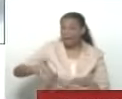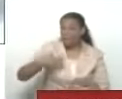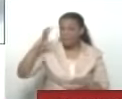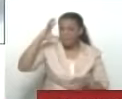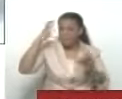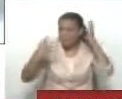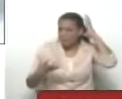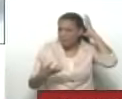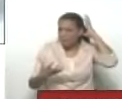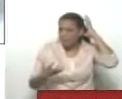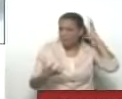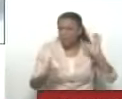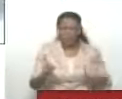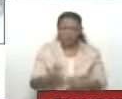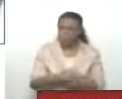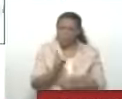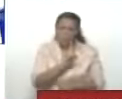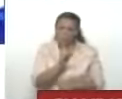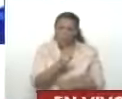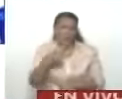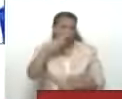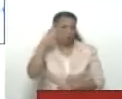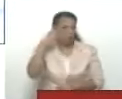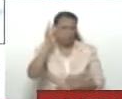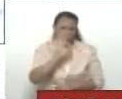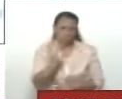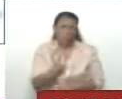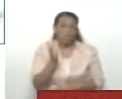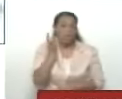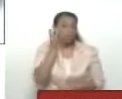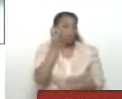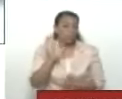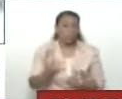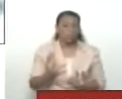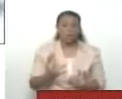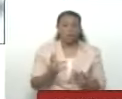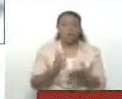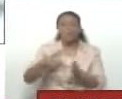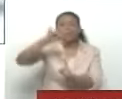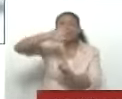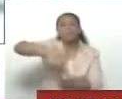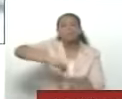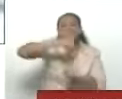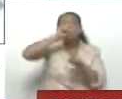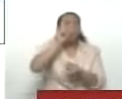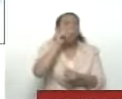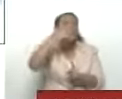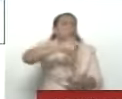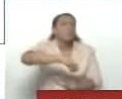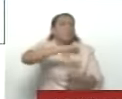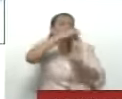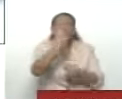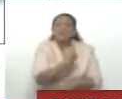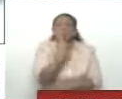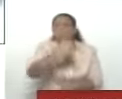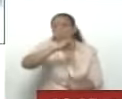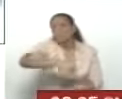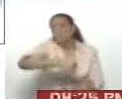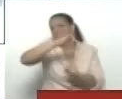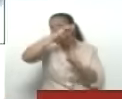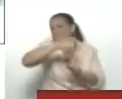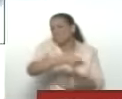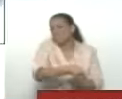Milei no es de los apellidos, de Alcurnia, Sangre Azul. Milei es un títere, sencillamente un